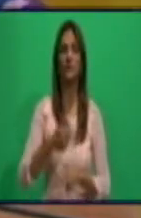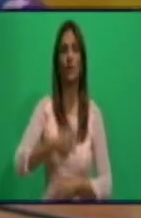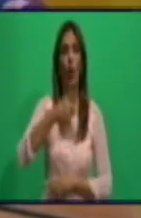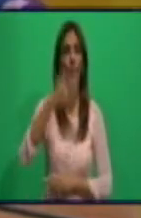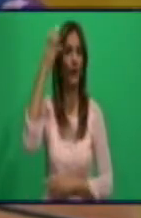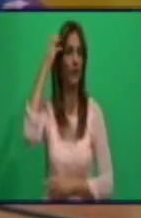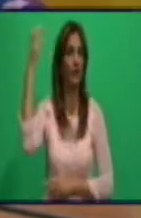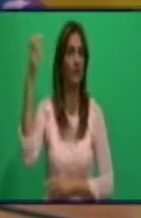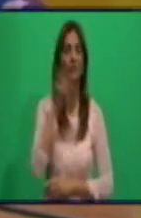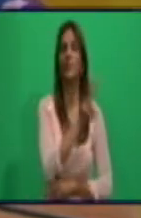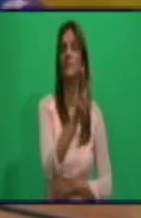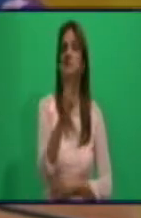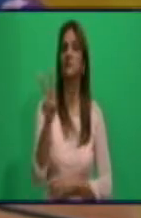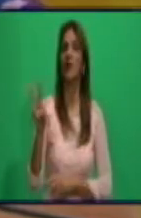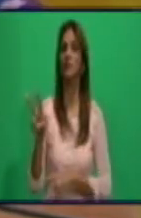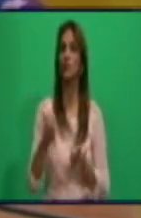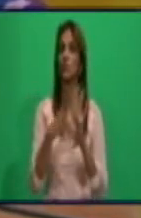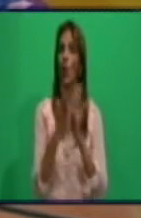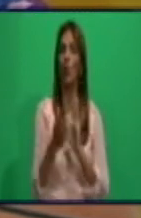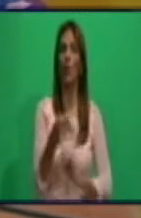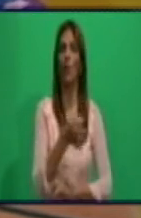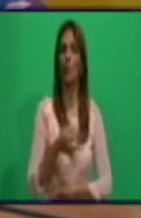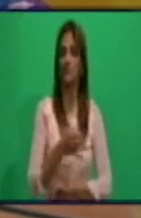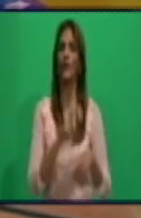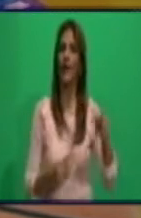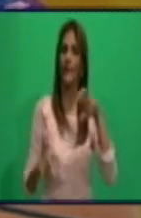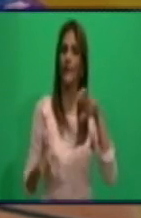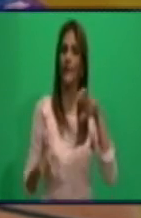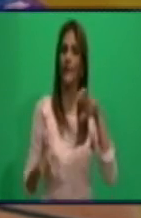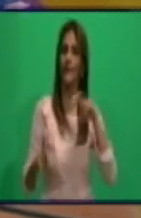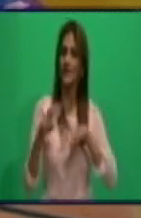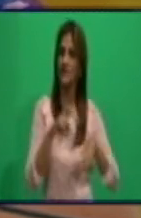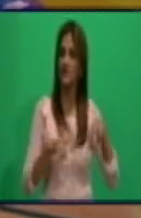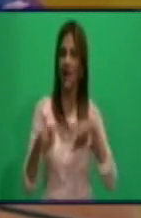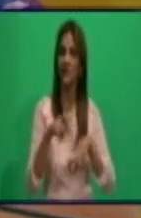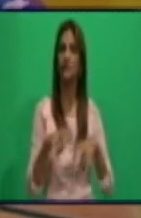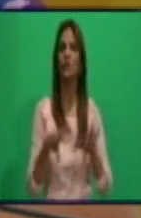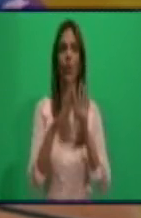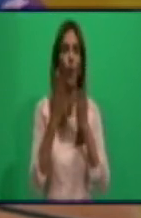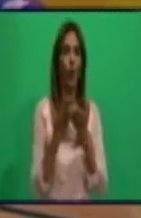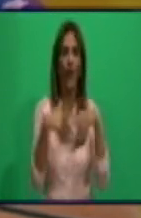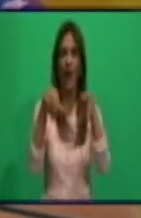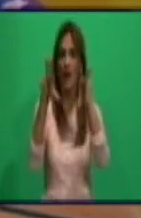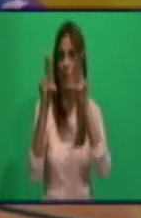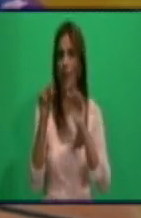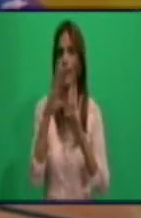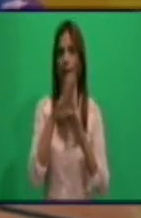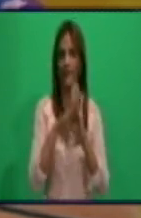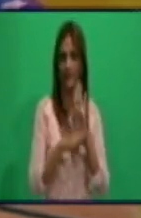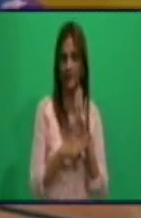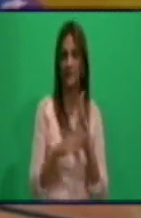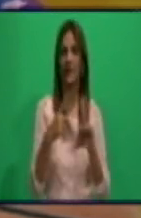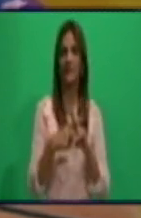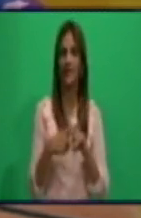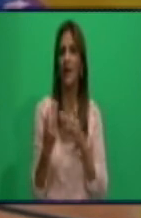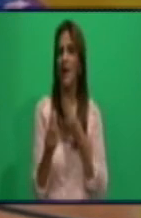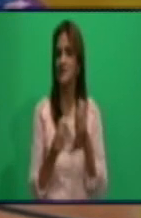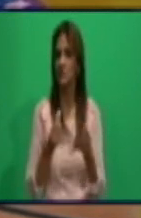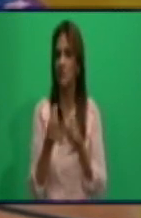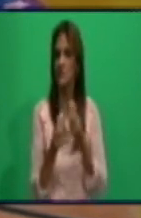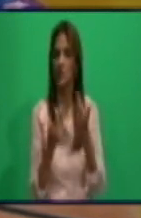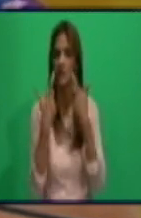visitando prácticamente todos los territorios revisando la implementación las nuevas medidas y entre las cuestiones fundamentales también en la que nos